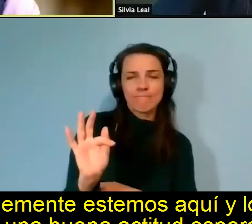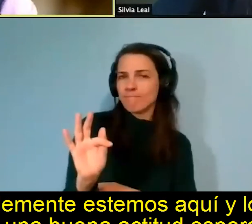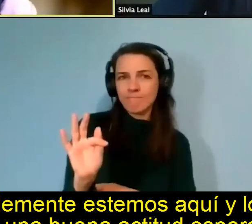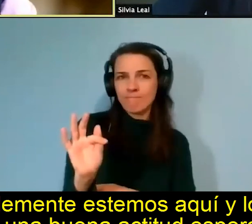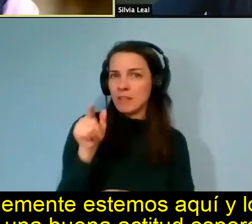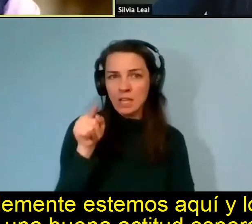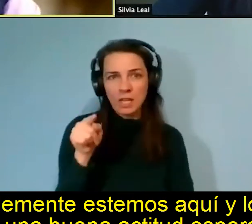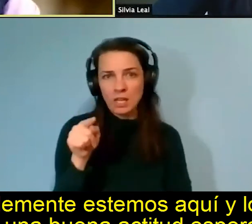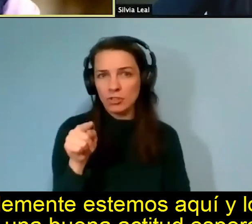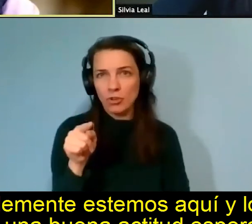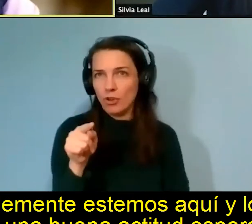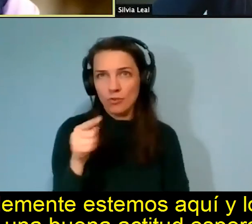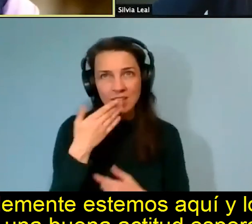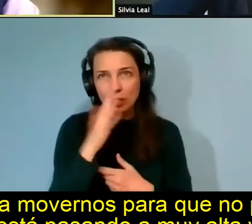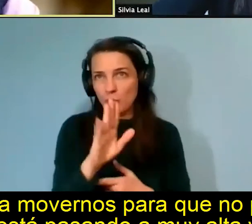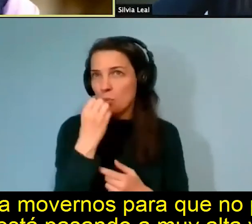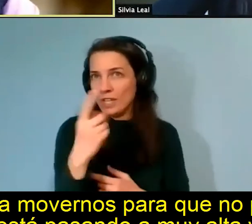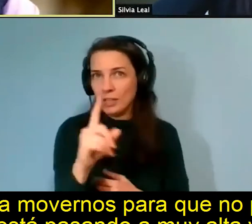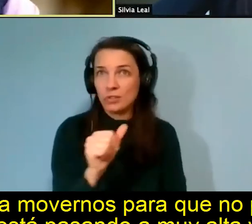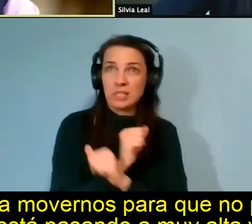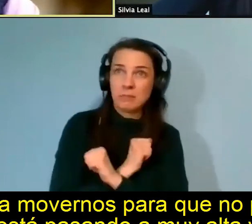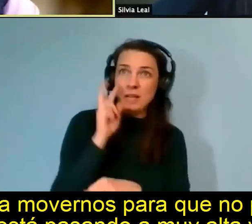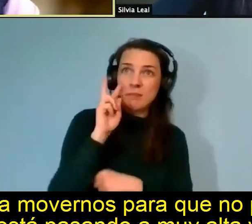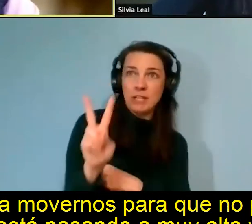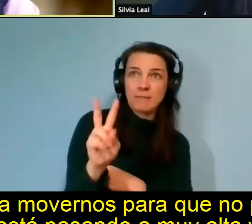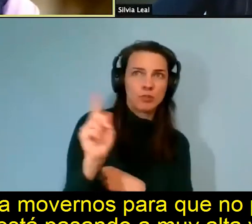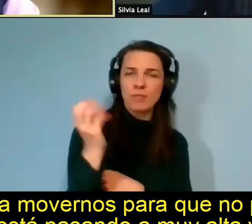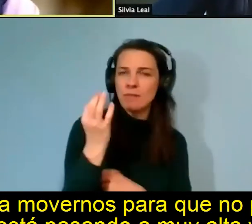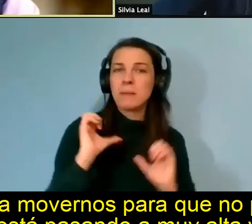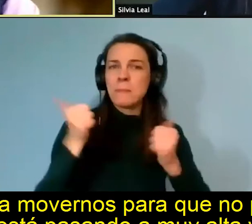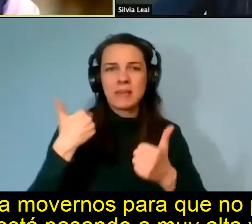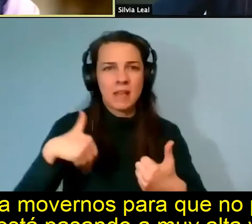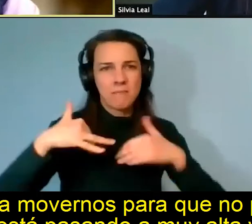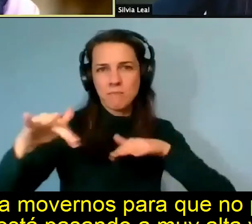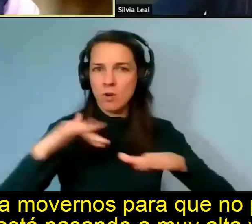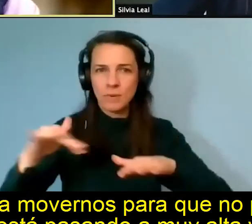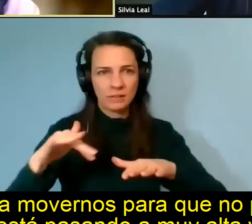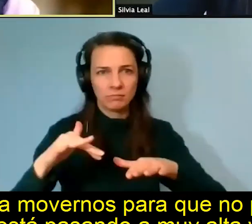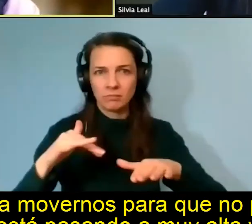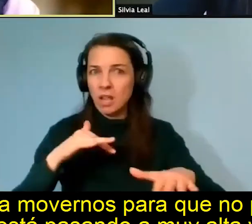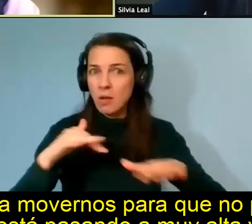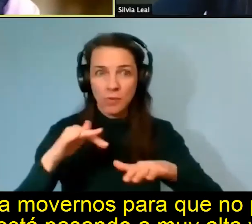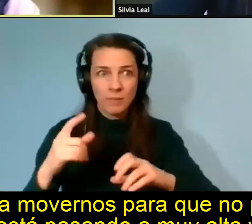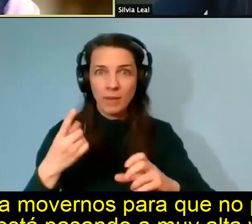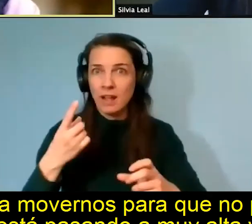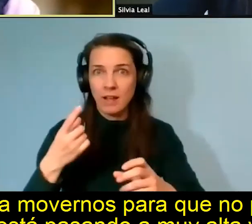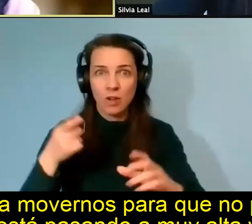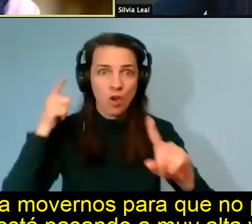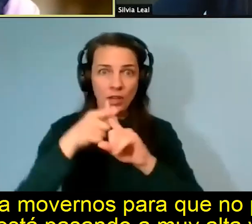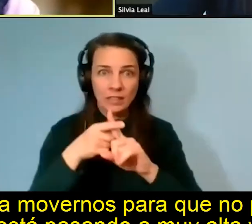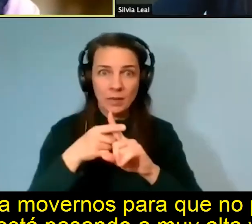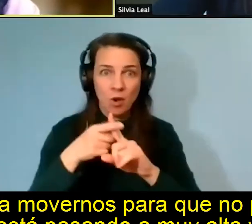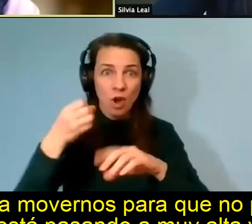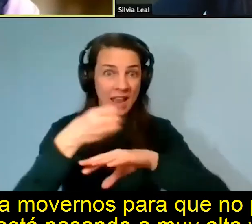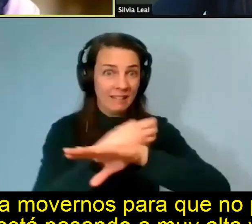buena actitud, ¿no? Esperar y mirar. Tenemos que empezarnos a mover para que el tren no lo perdamos. Y es que el tren